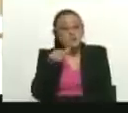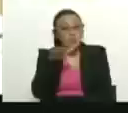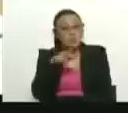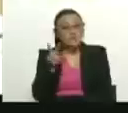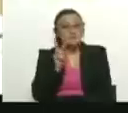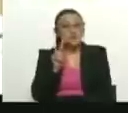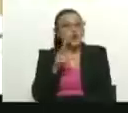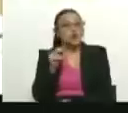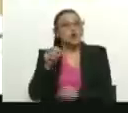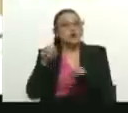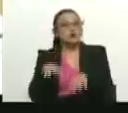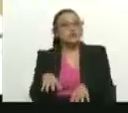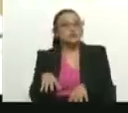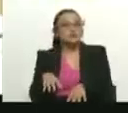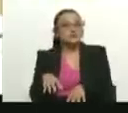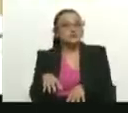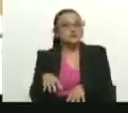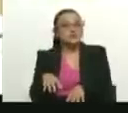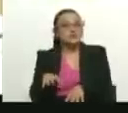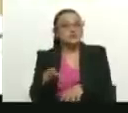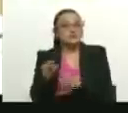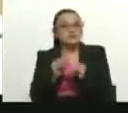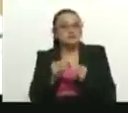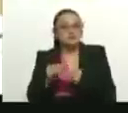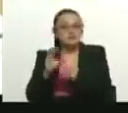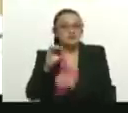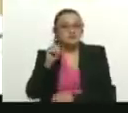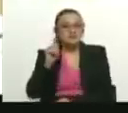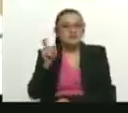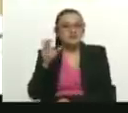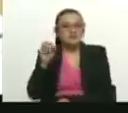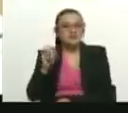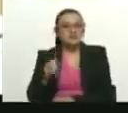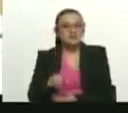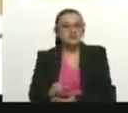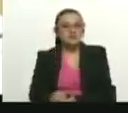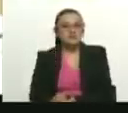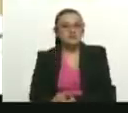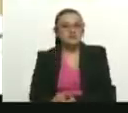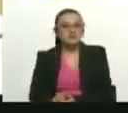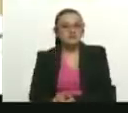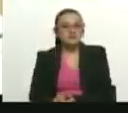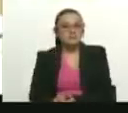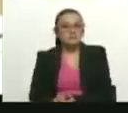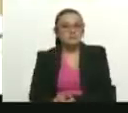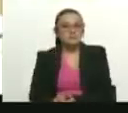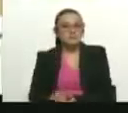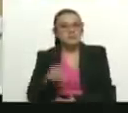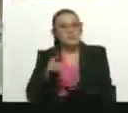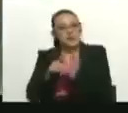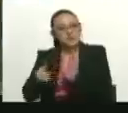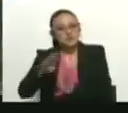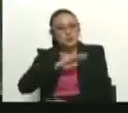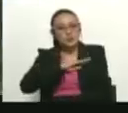no renuncia a rescatar Citgo como derecho nuestro, derecho propio.